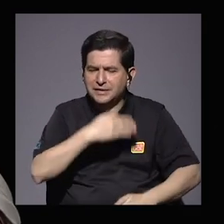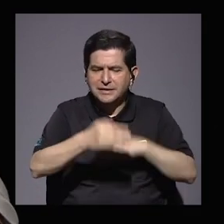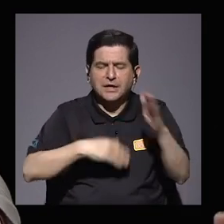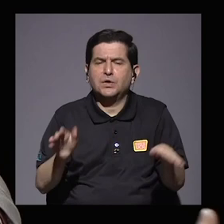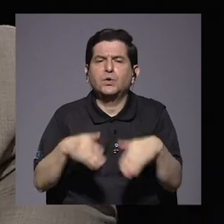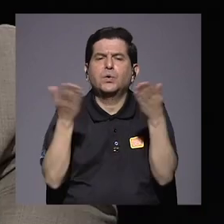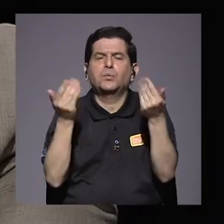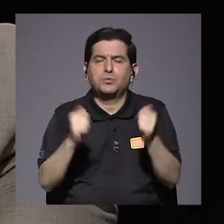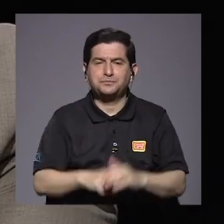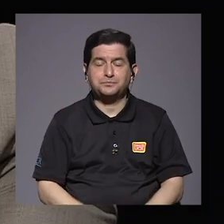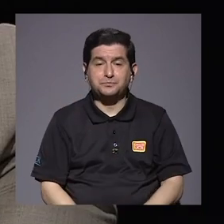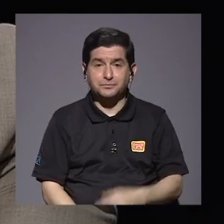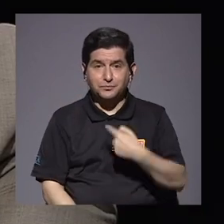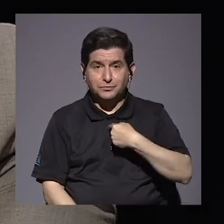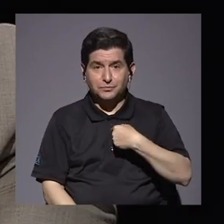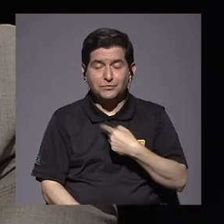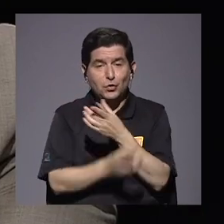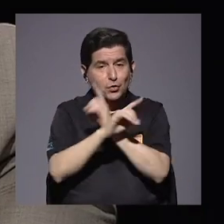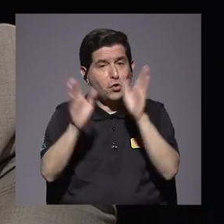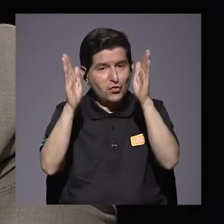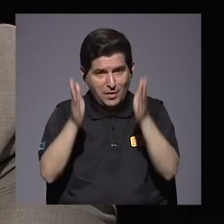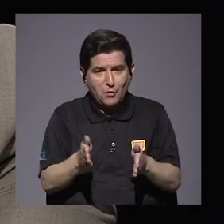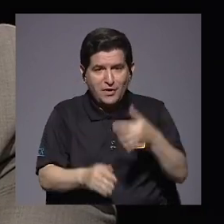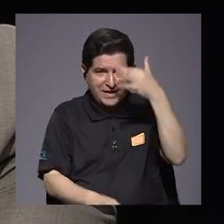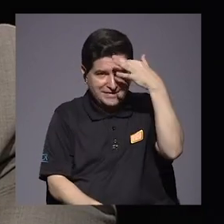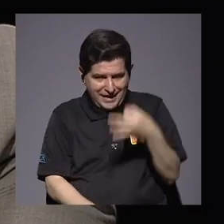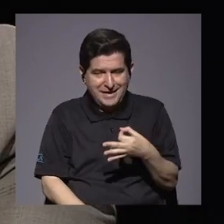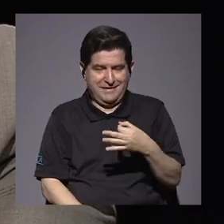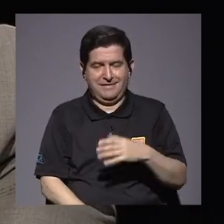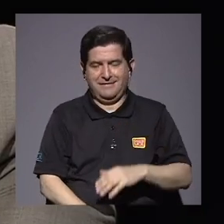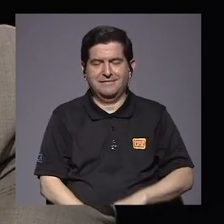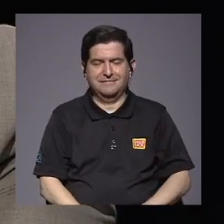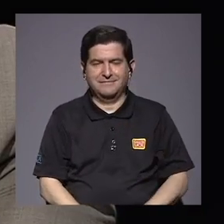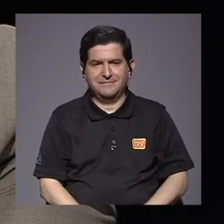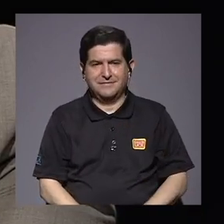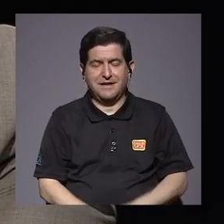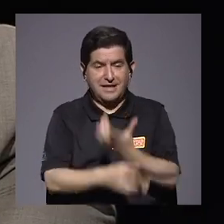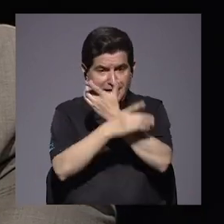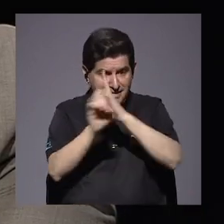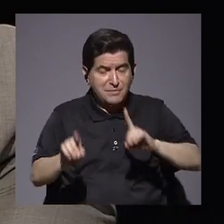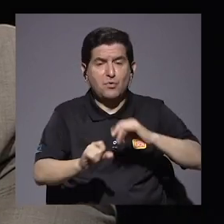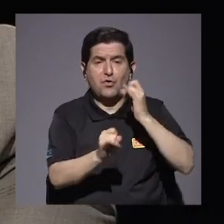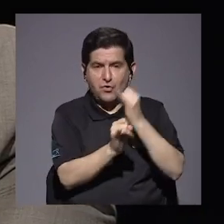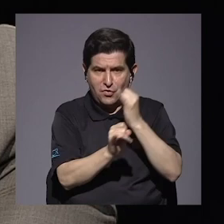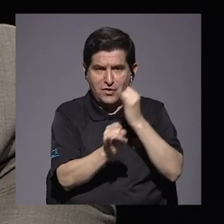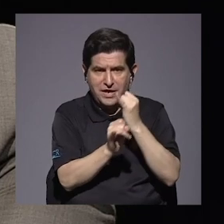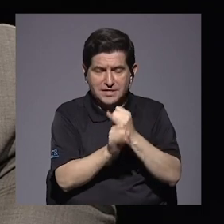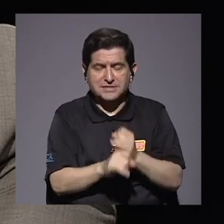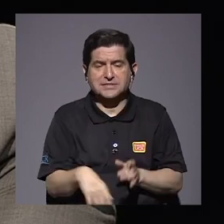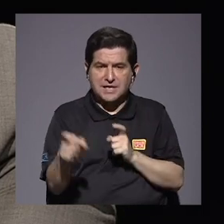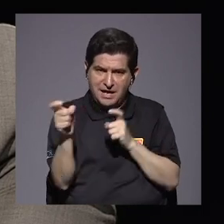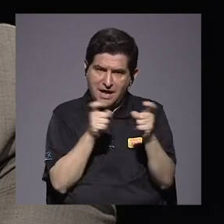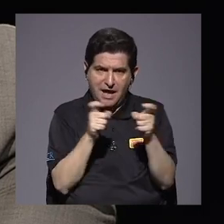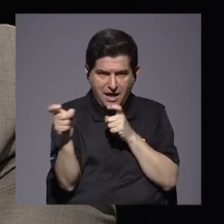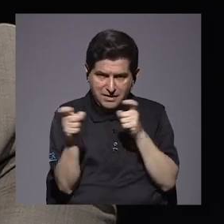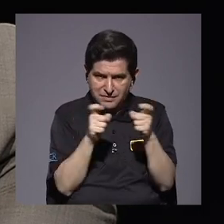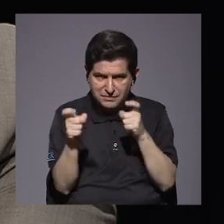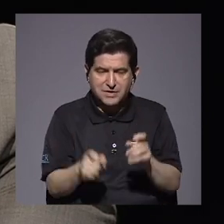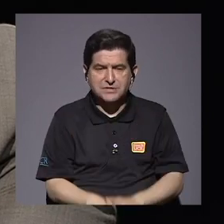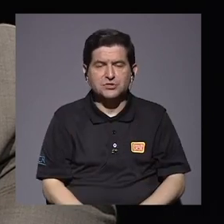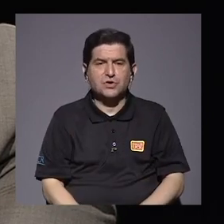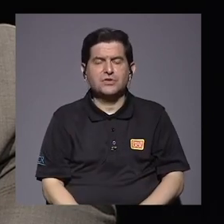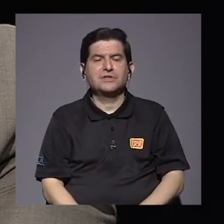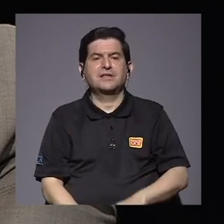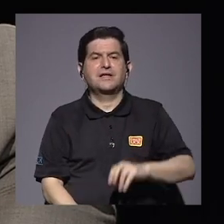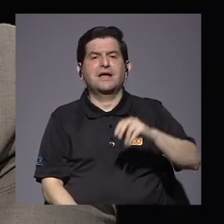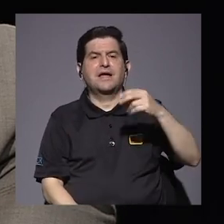fue ese proceso. Yo soy un demócrata, yo soy un creyente en la democracia, y la democracia institucional le dio a la administración